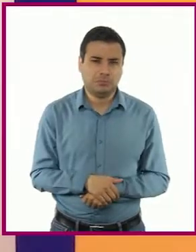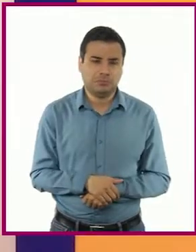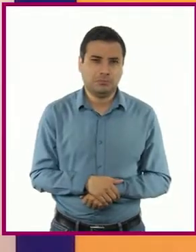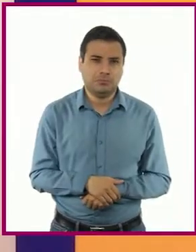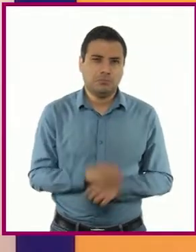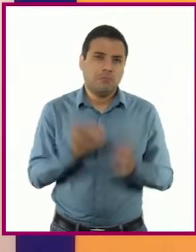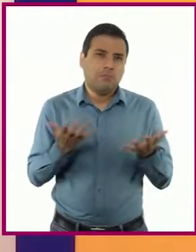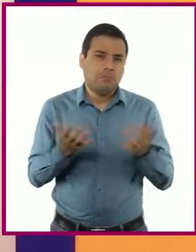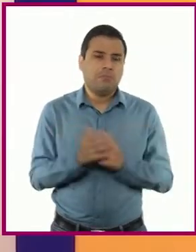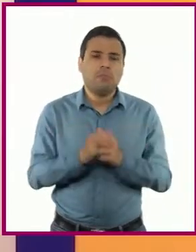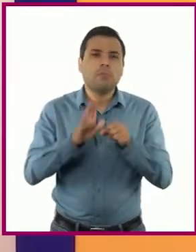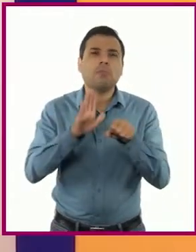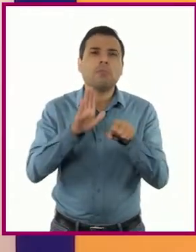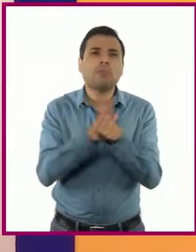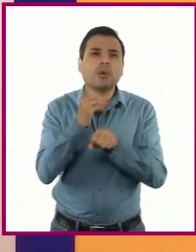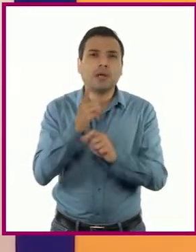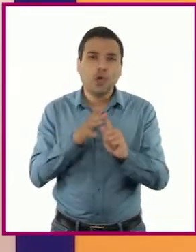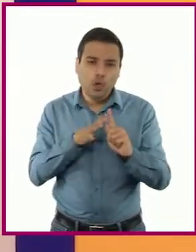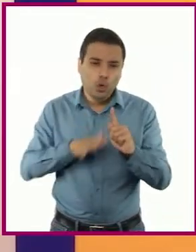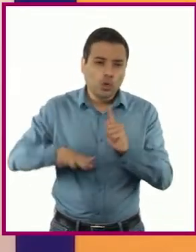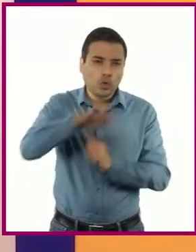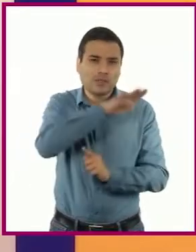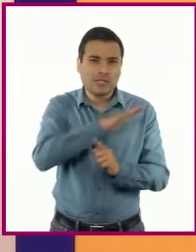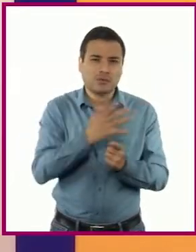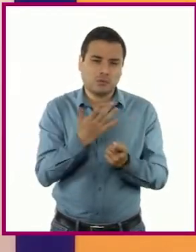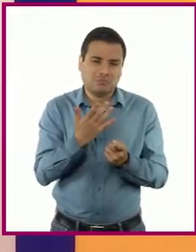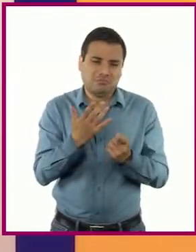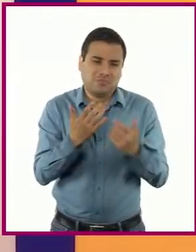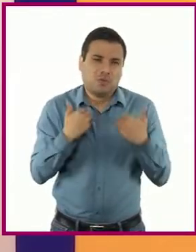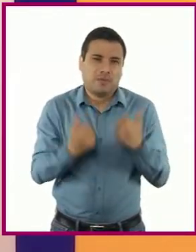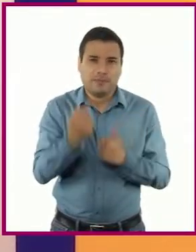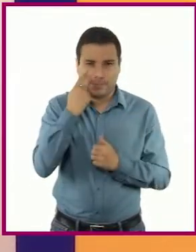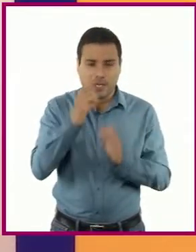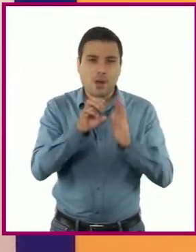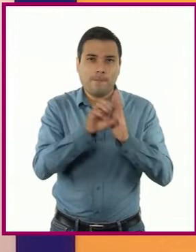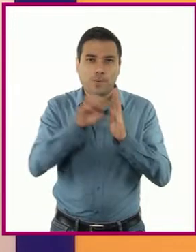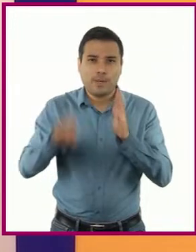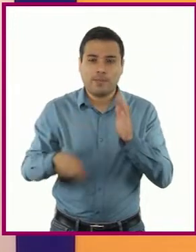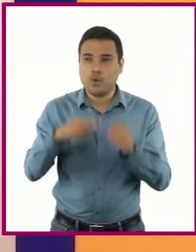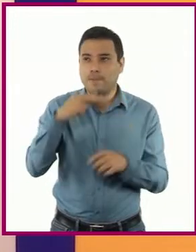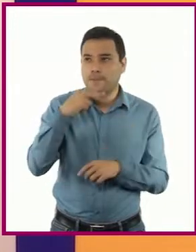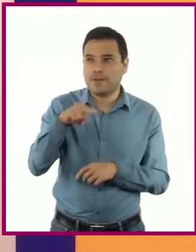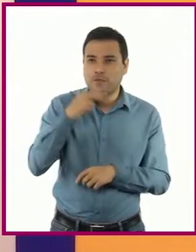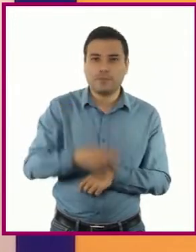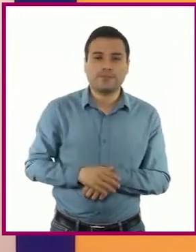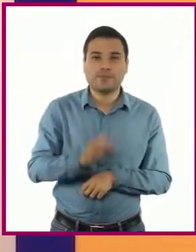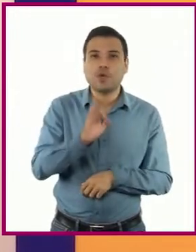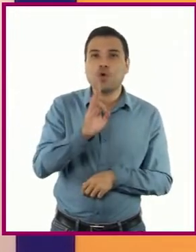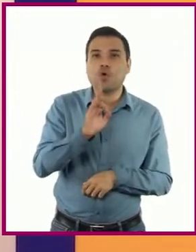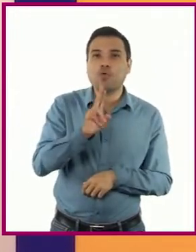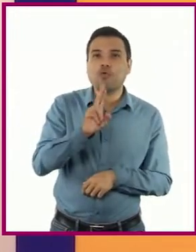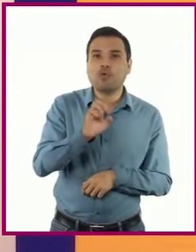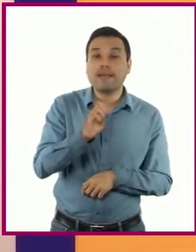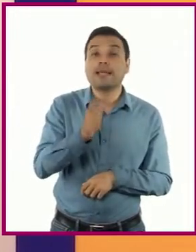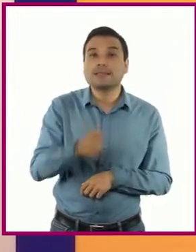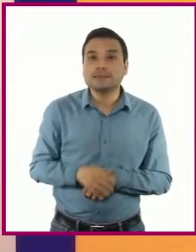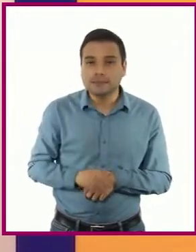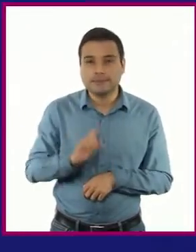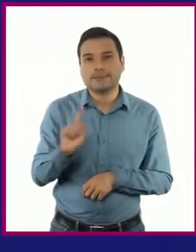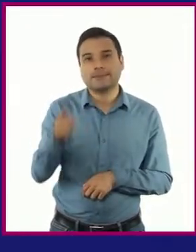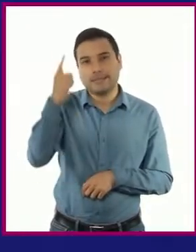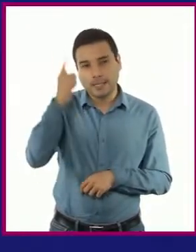pues el contexto lo explica por sí mismo. Por ejemplo, los verbos. El verbo fue refiriéndose a ser o